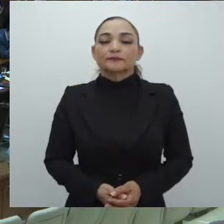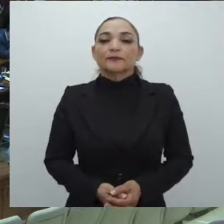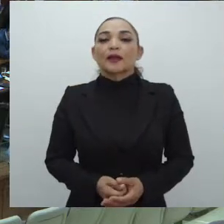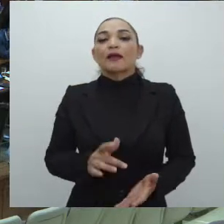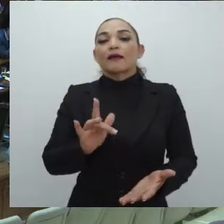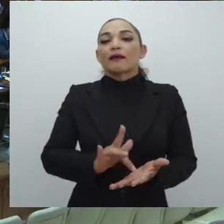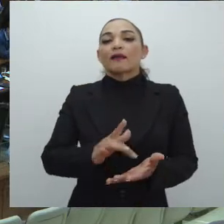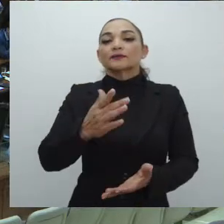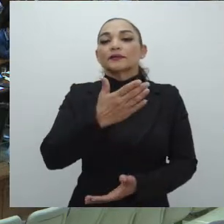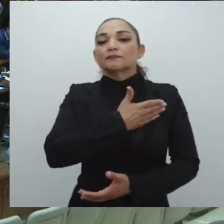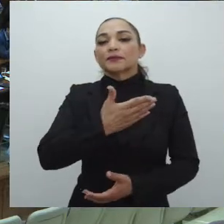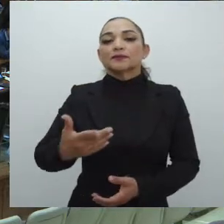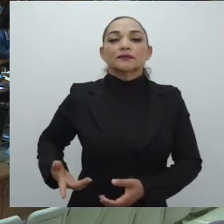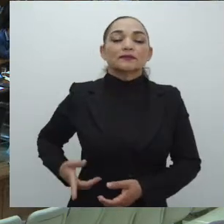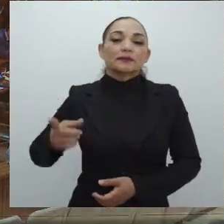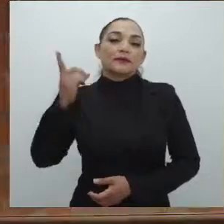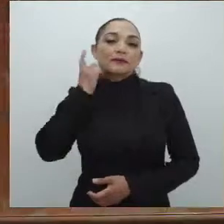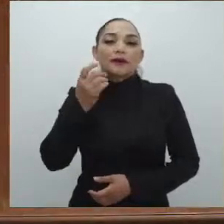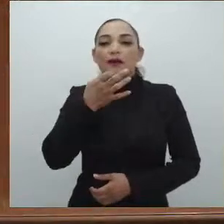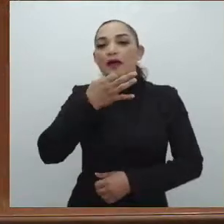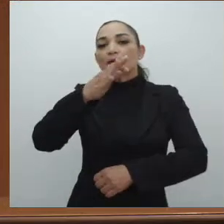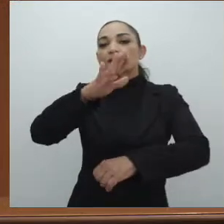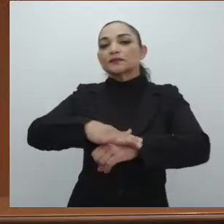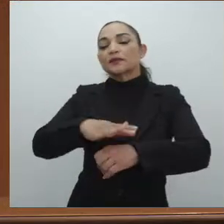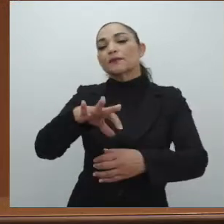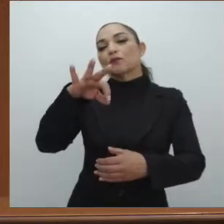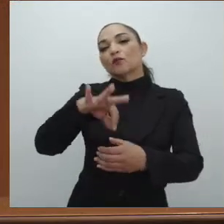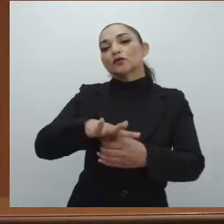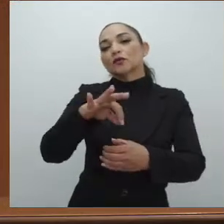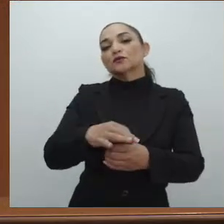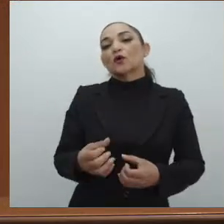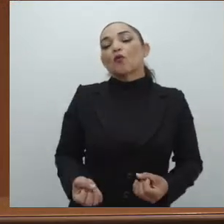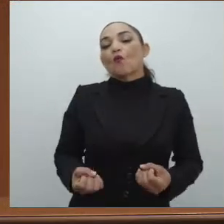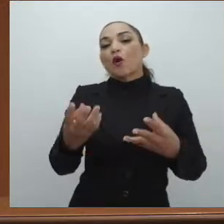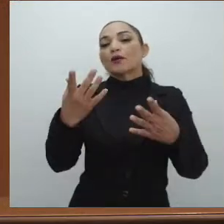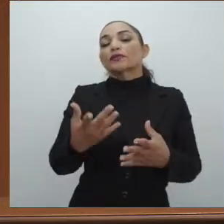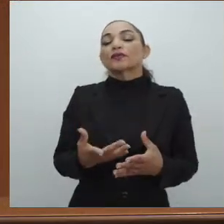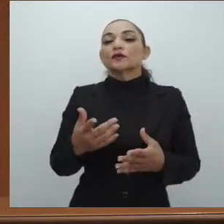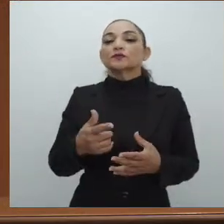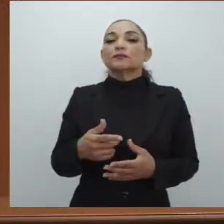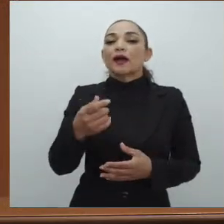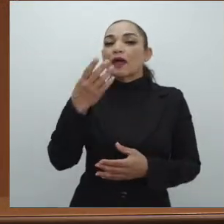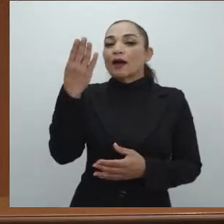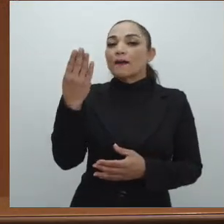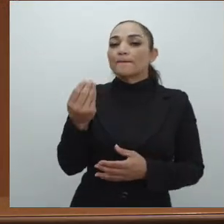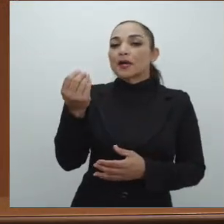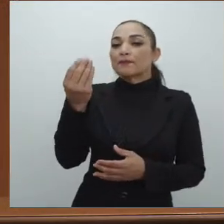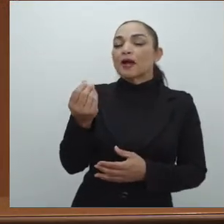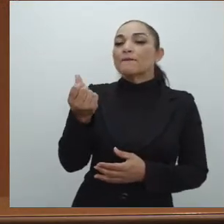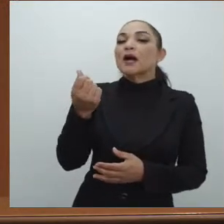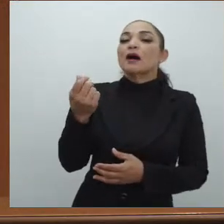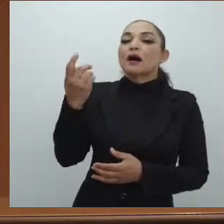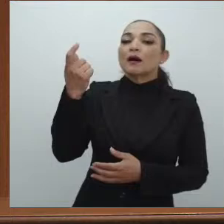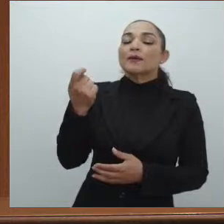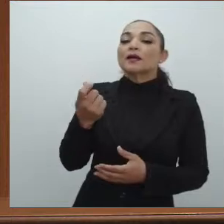Gracias, diputado presidente, para informar que la votación para el dictamen que propone conceder